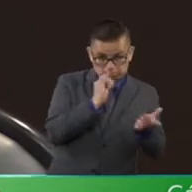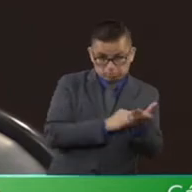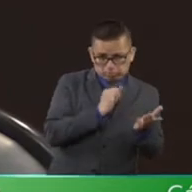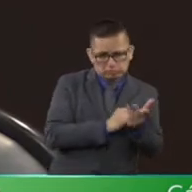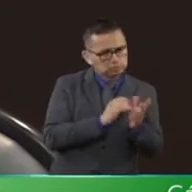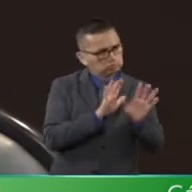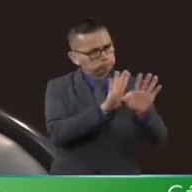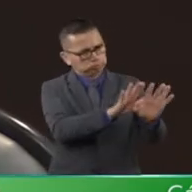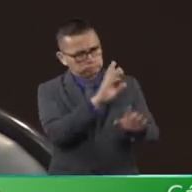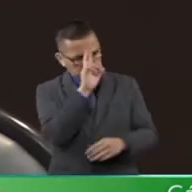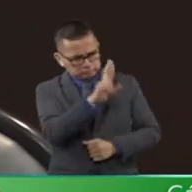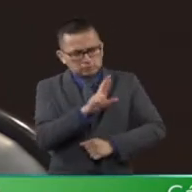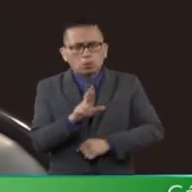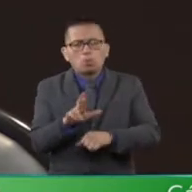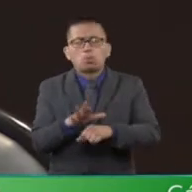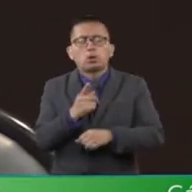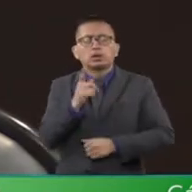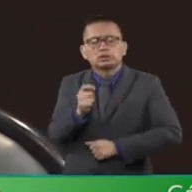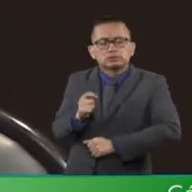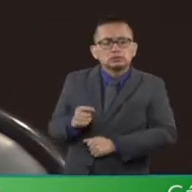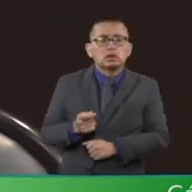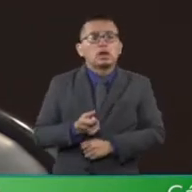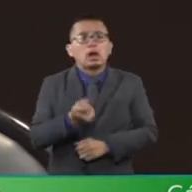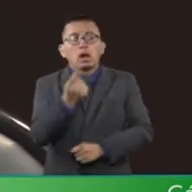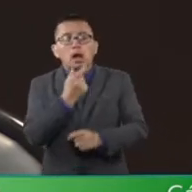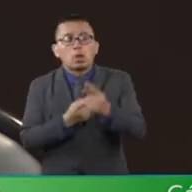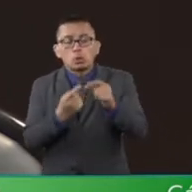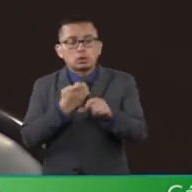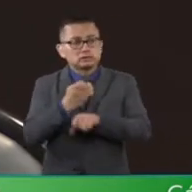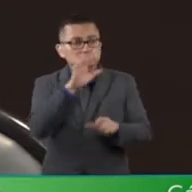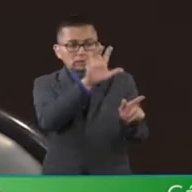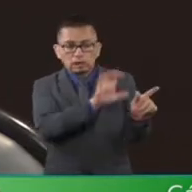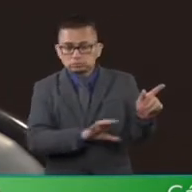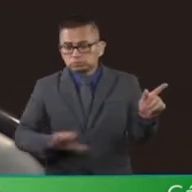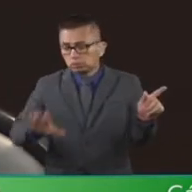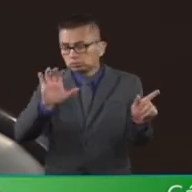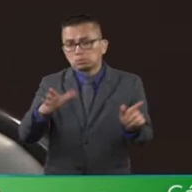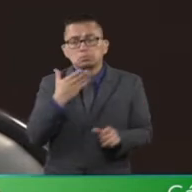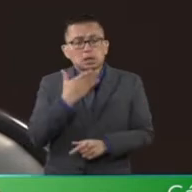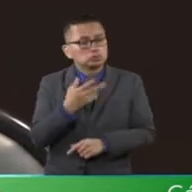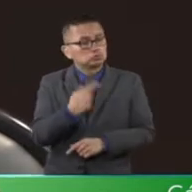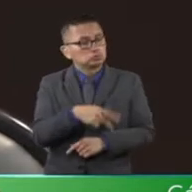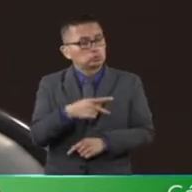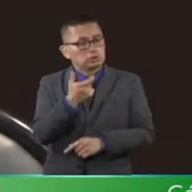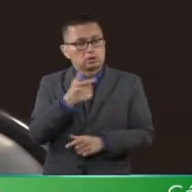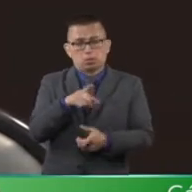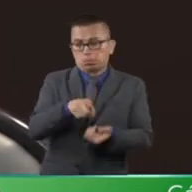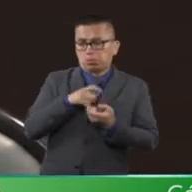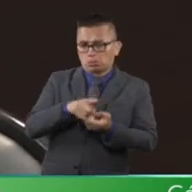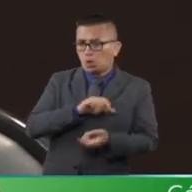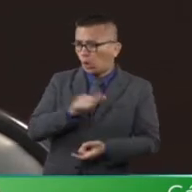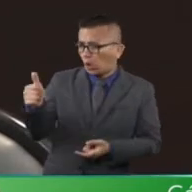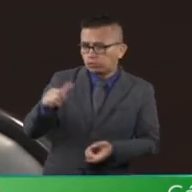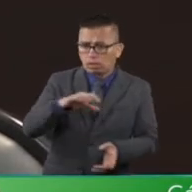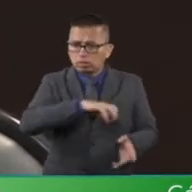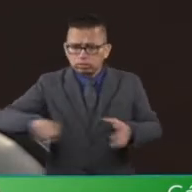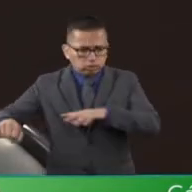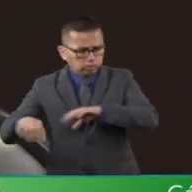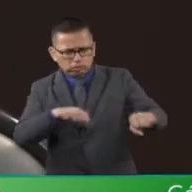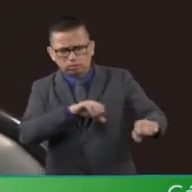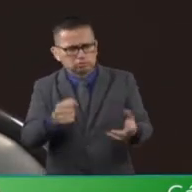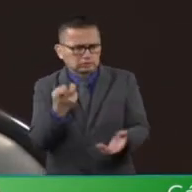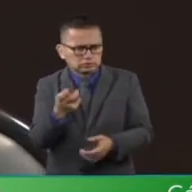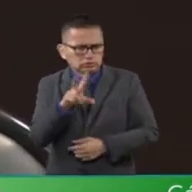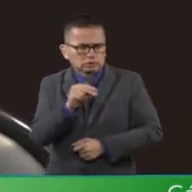actualmente que unos cuantos estados concentran la asignación de los recursos los retos para Quintana rz sin